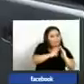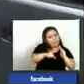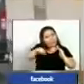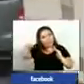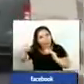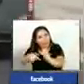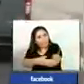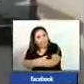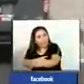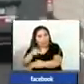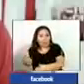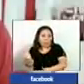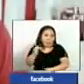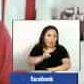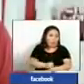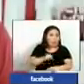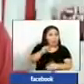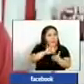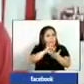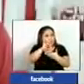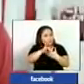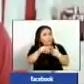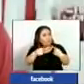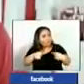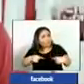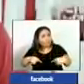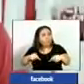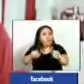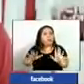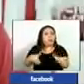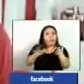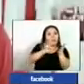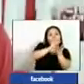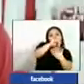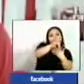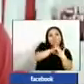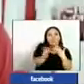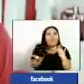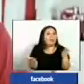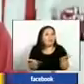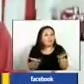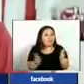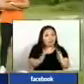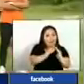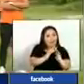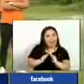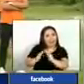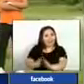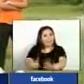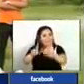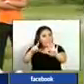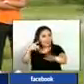y ahorita el proyecto va a crecer de una manera impresionante porque estamos haciendo un proyecto donde vamos a construir más de 60 casas